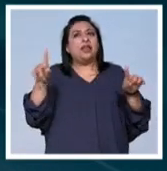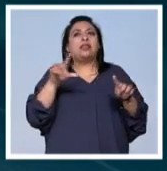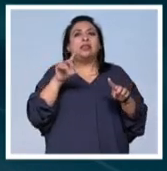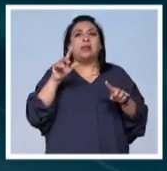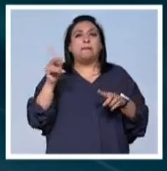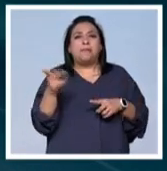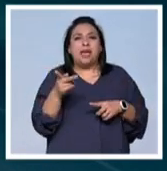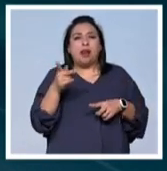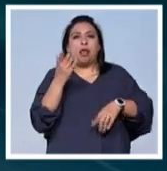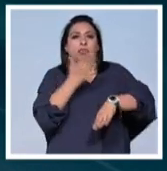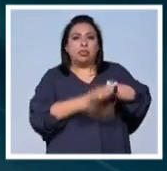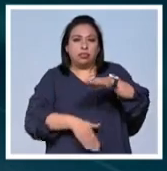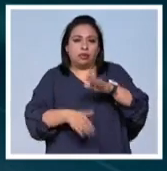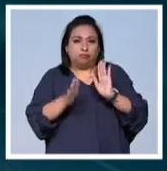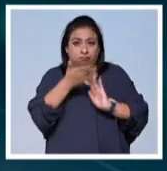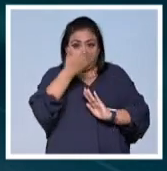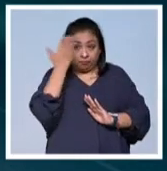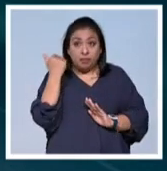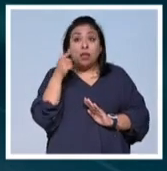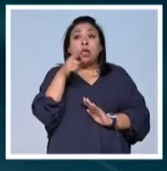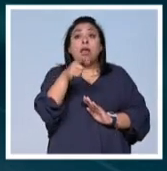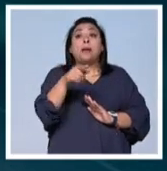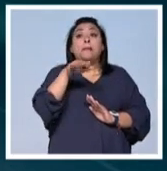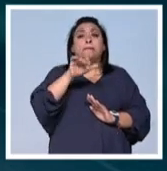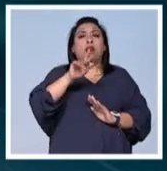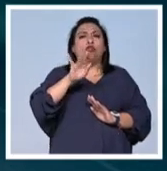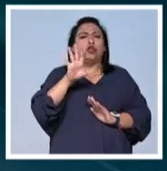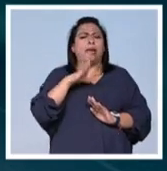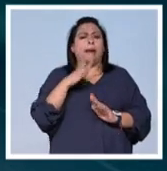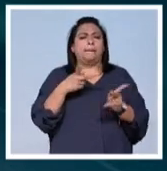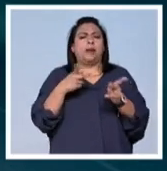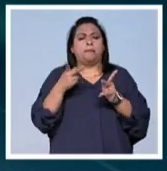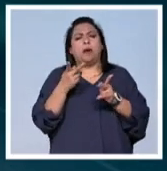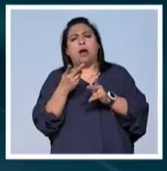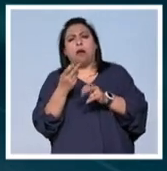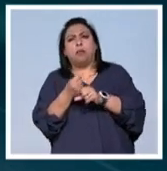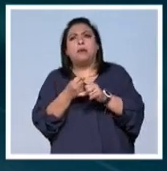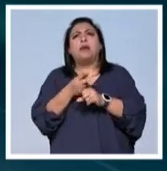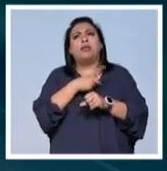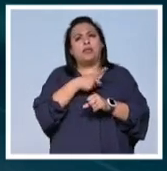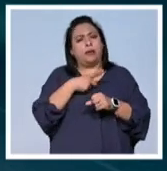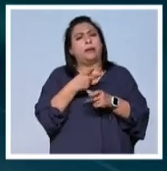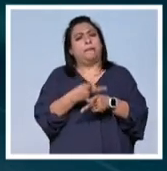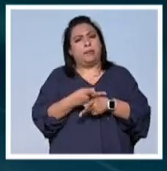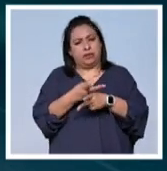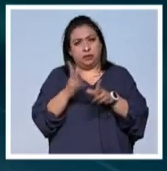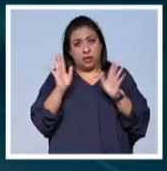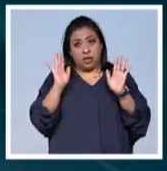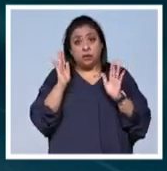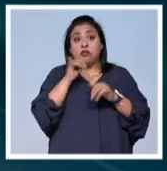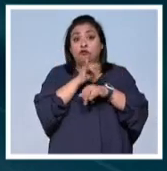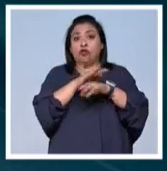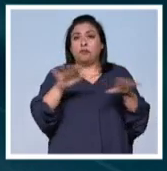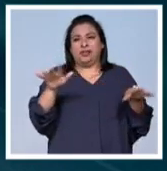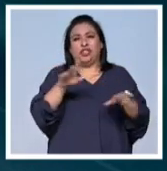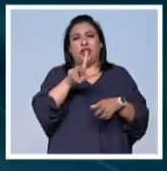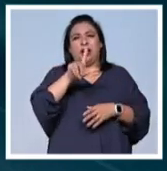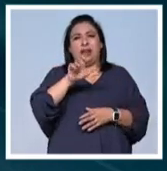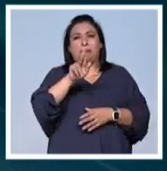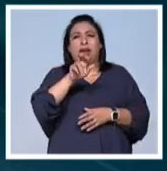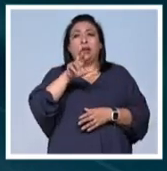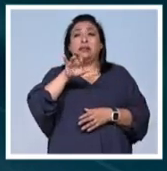una extremidad amputada Y aunque se prepara habrá que tener paciencia Pues según informó la